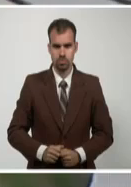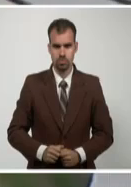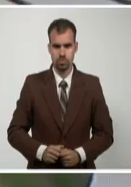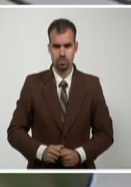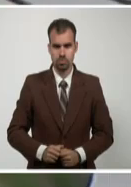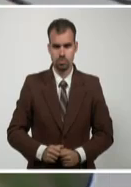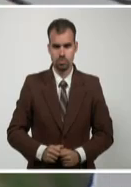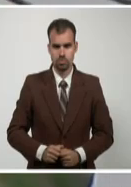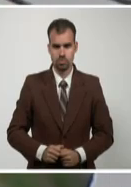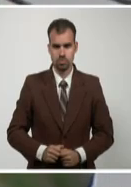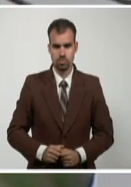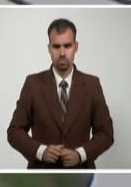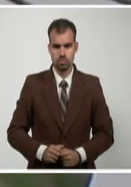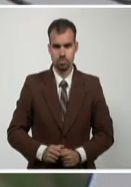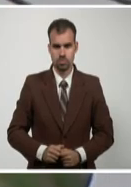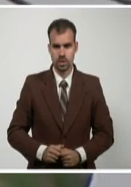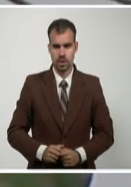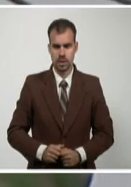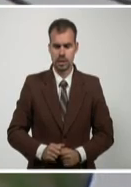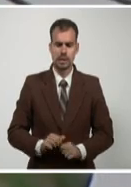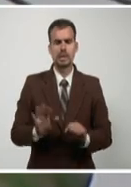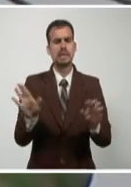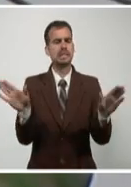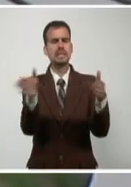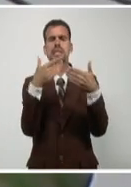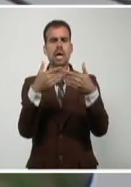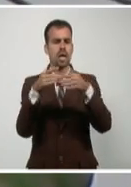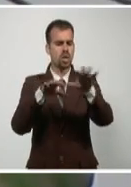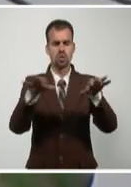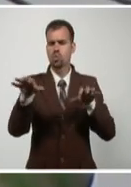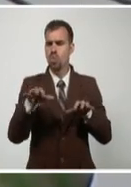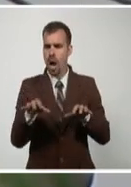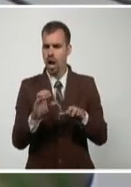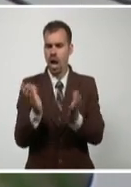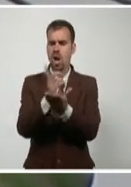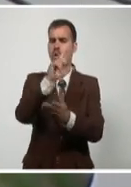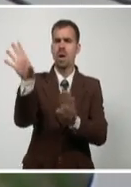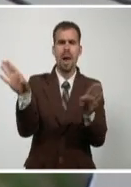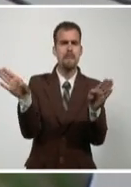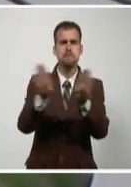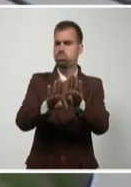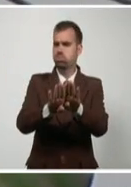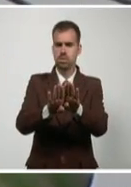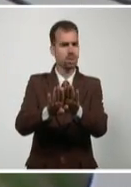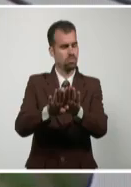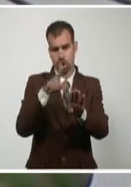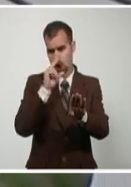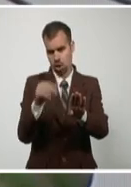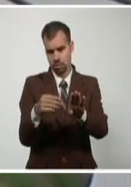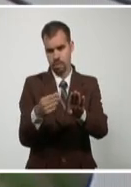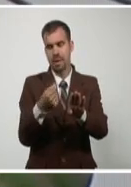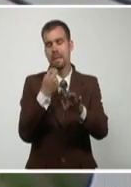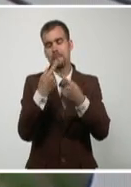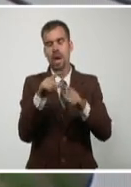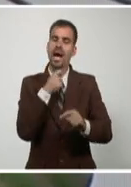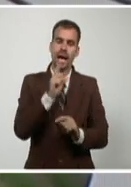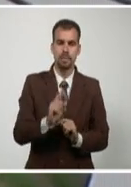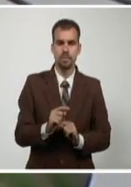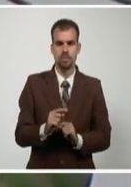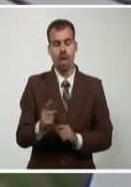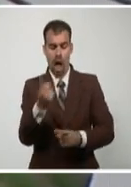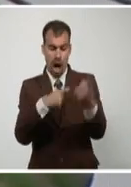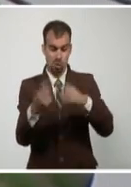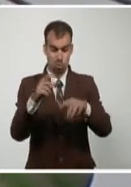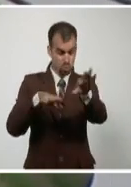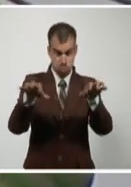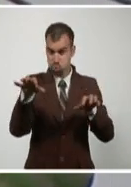lugares, pero sí, tampoco con el tema del curso escolar, pero sí con el cierre de algunas actividades que pensamos que en esta etapa son necesarias